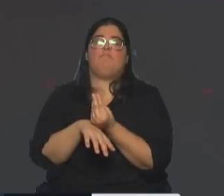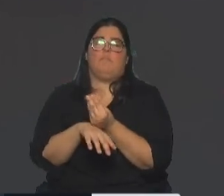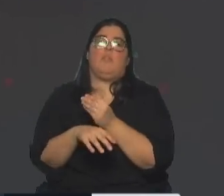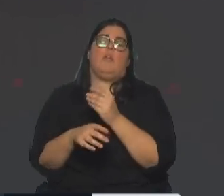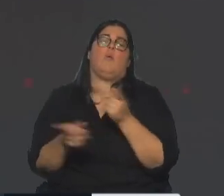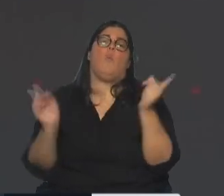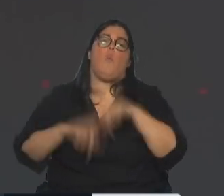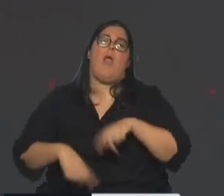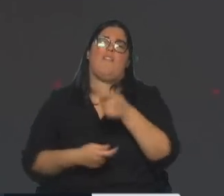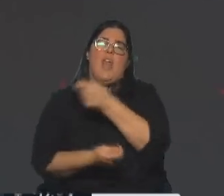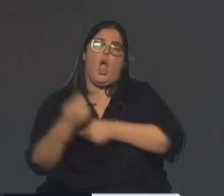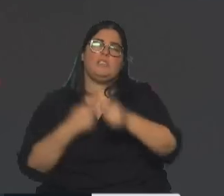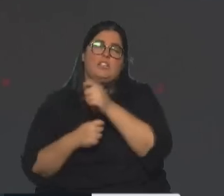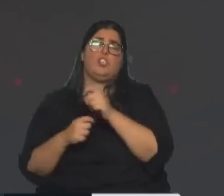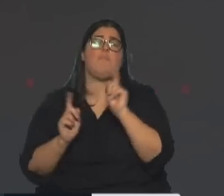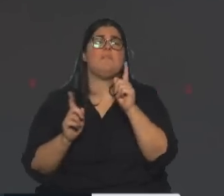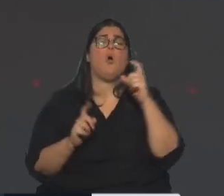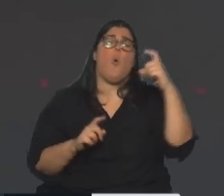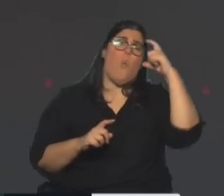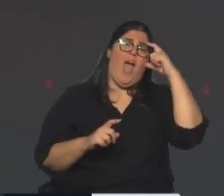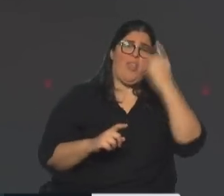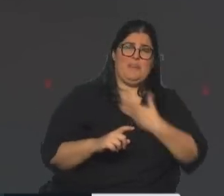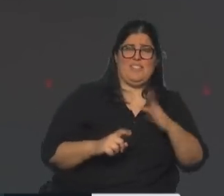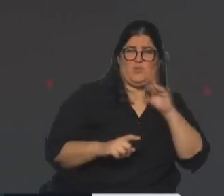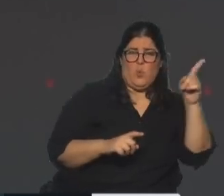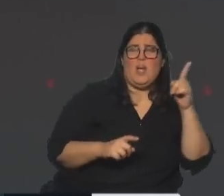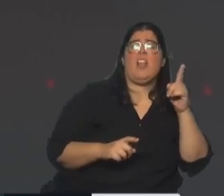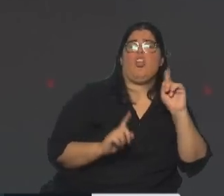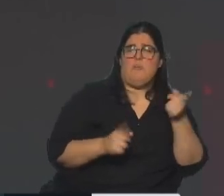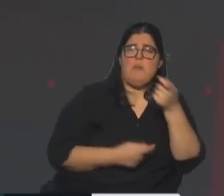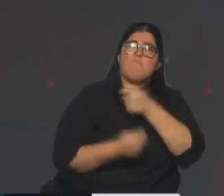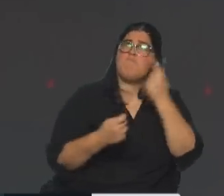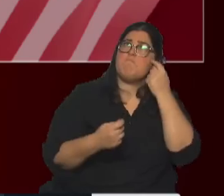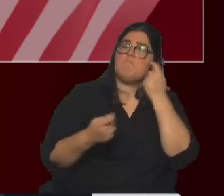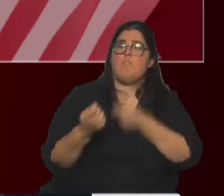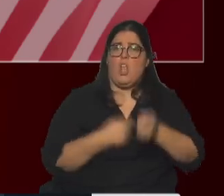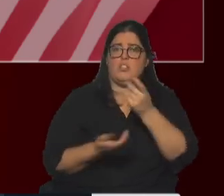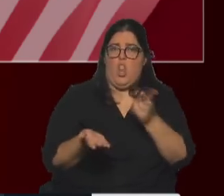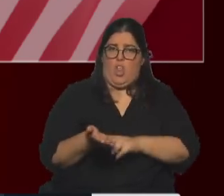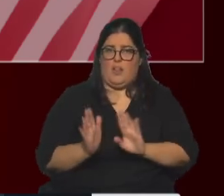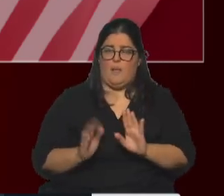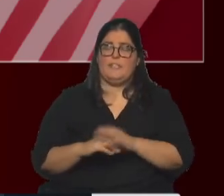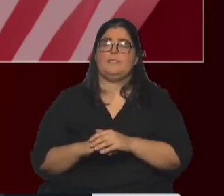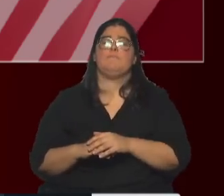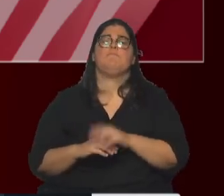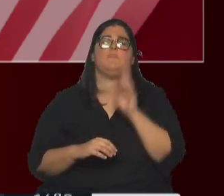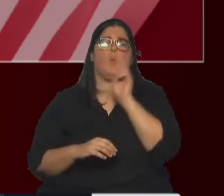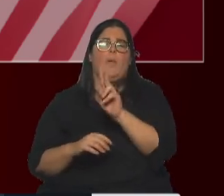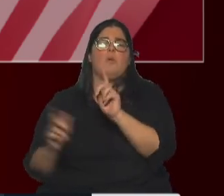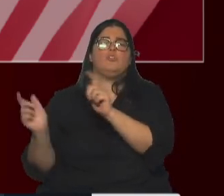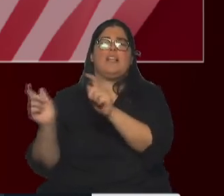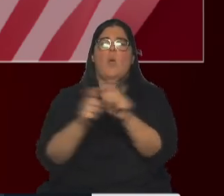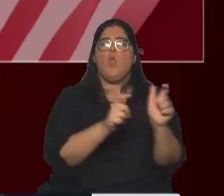ideas de negociaciones, también con Biden a la cabeza, y la verdad es que acá vemos una de las rondas en donde se